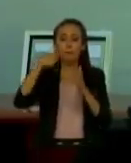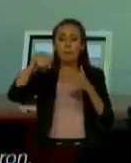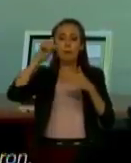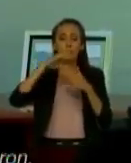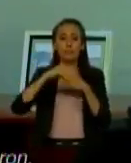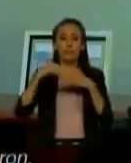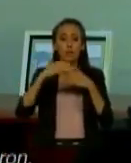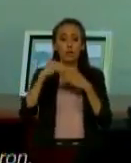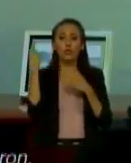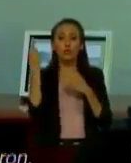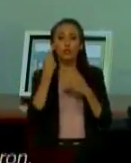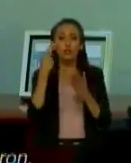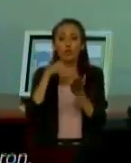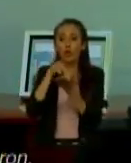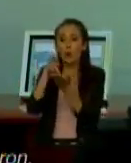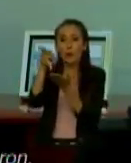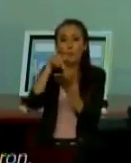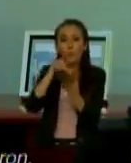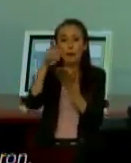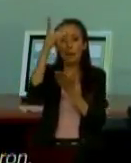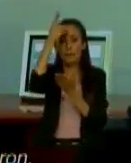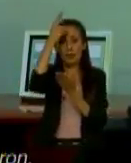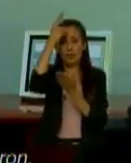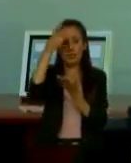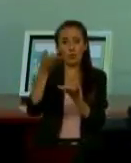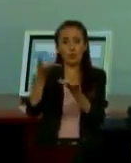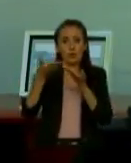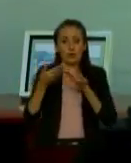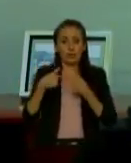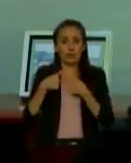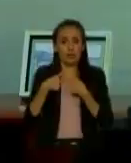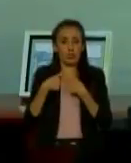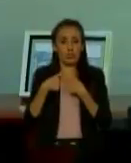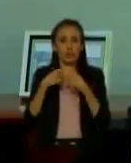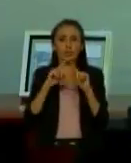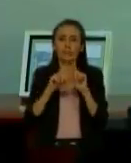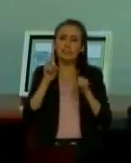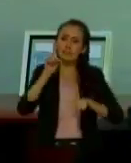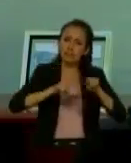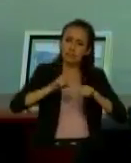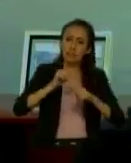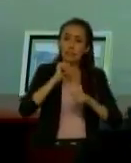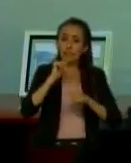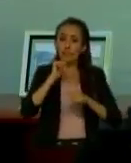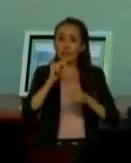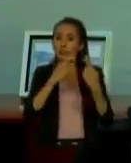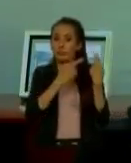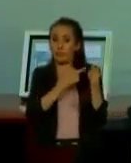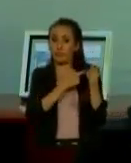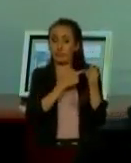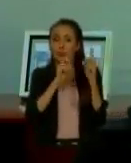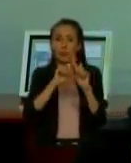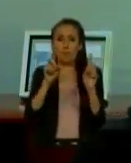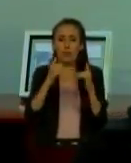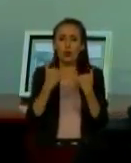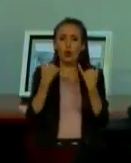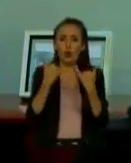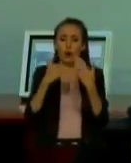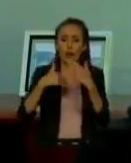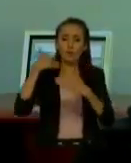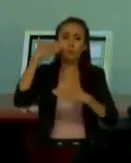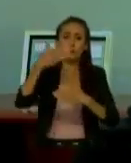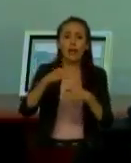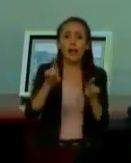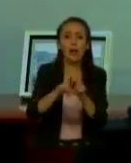anualmente solo para pagar la deuda que nos dejaron. No se actuó con responsabilidad y ahora tenemos que destinar casi